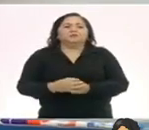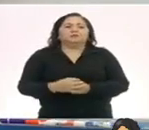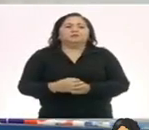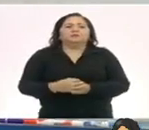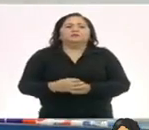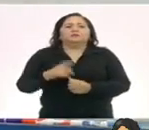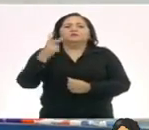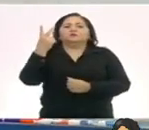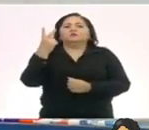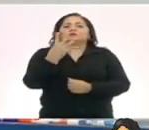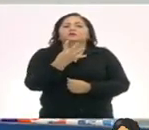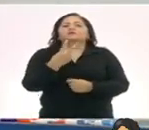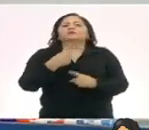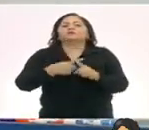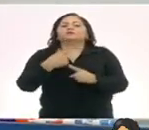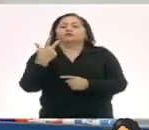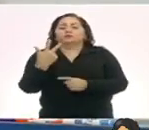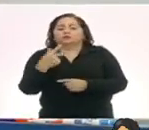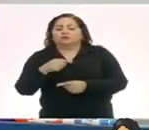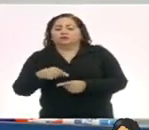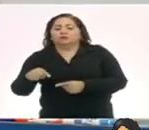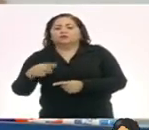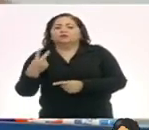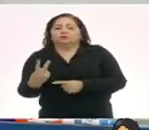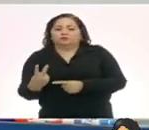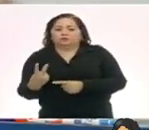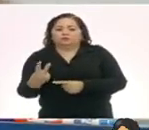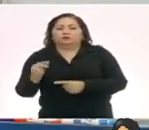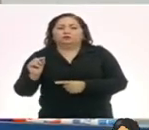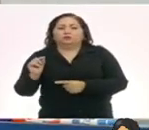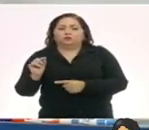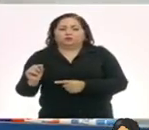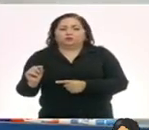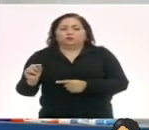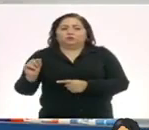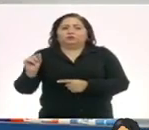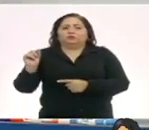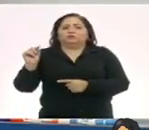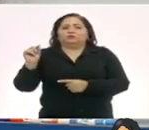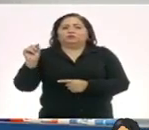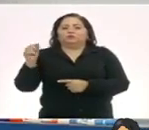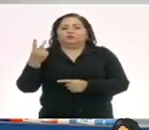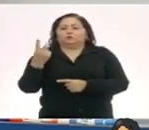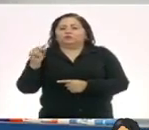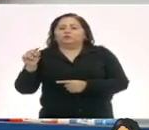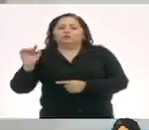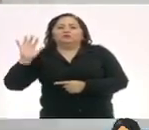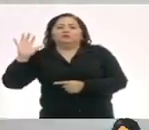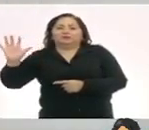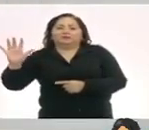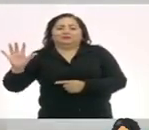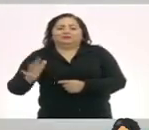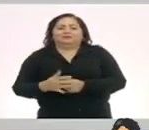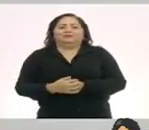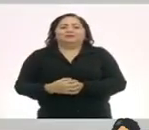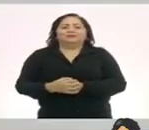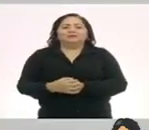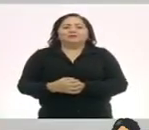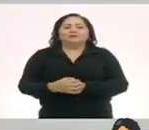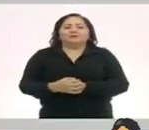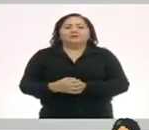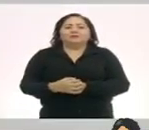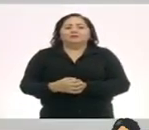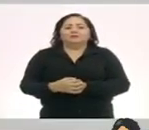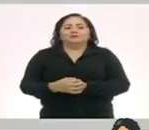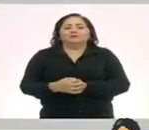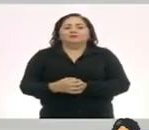Nos da 2. 2 por 4, 8. Para 10, 2. 2. Y 5. 5 por 4, 20. 20. Para